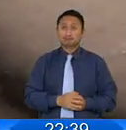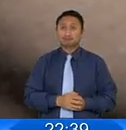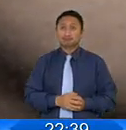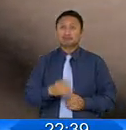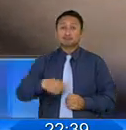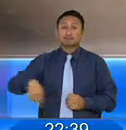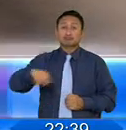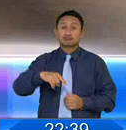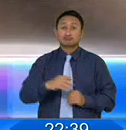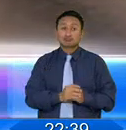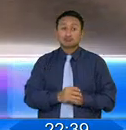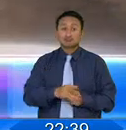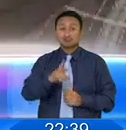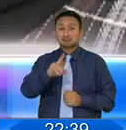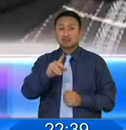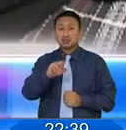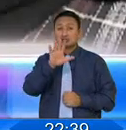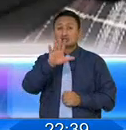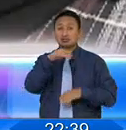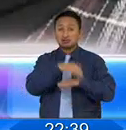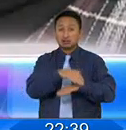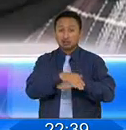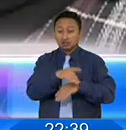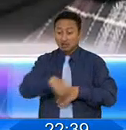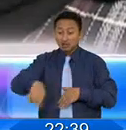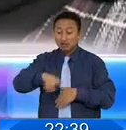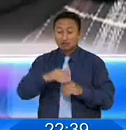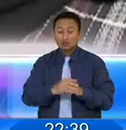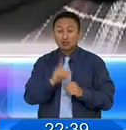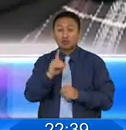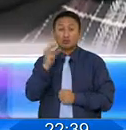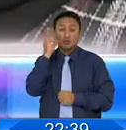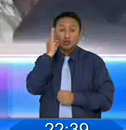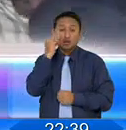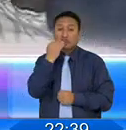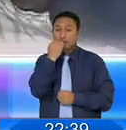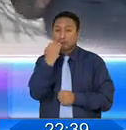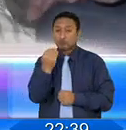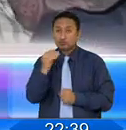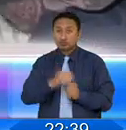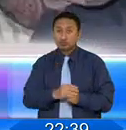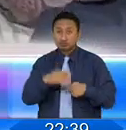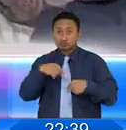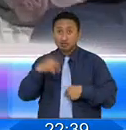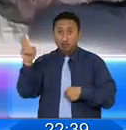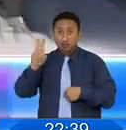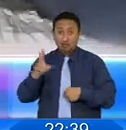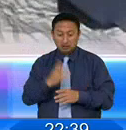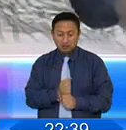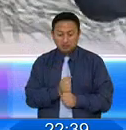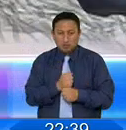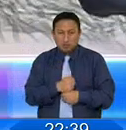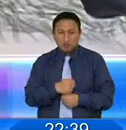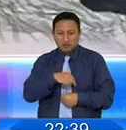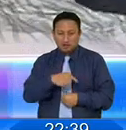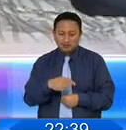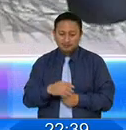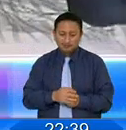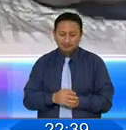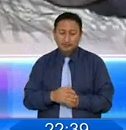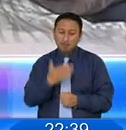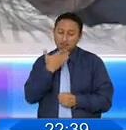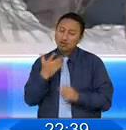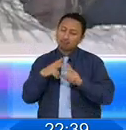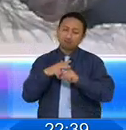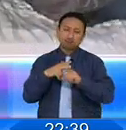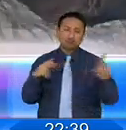comer. A veces eran las 5 de la tarde y mis hijos se lo habían comido mango. Prácticamente era una situación de hambruna en Venezuela. Uno toma la decisión de huir